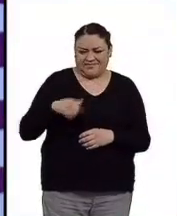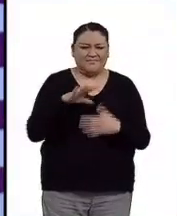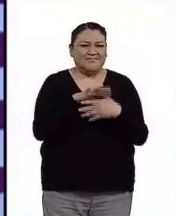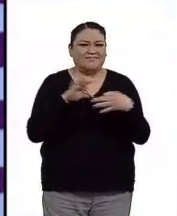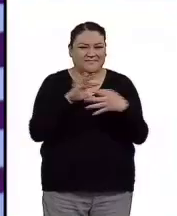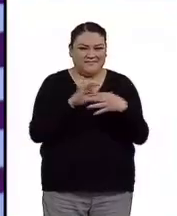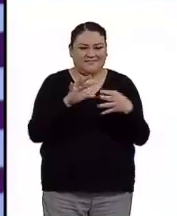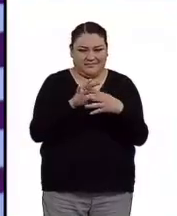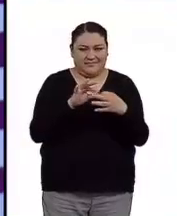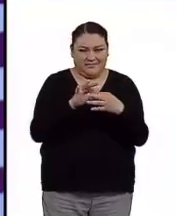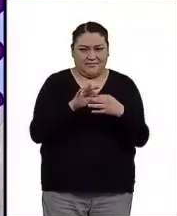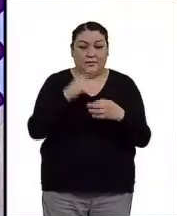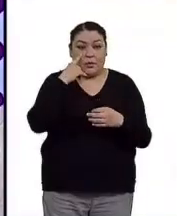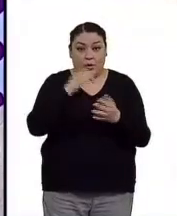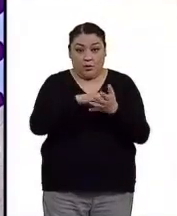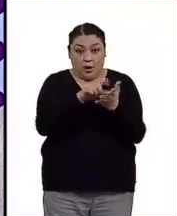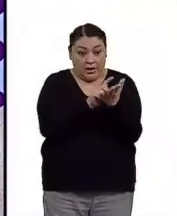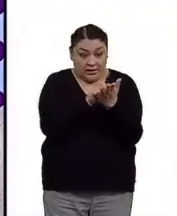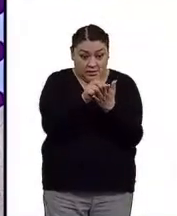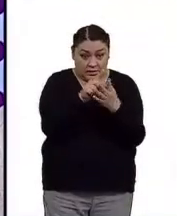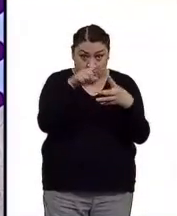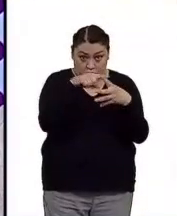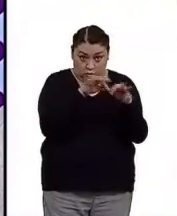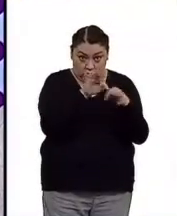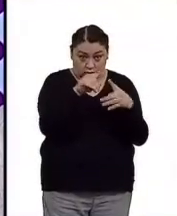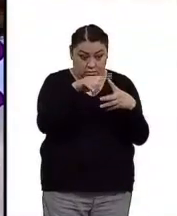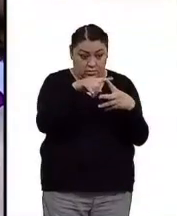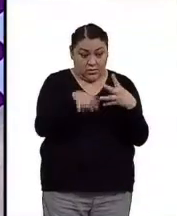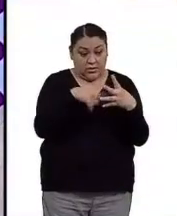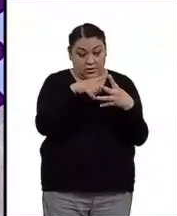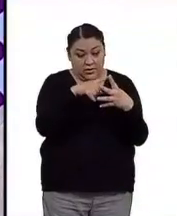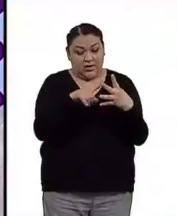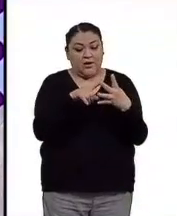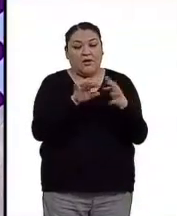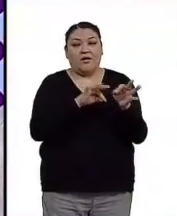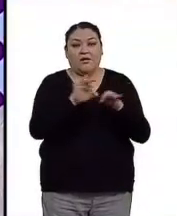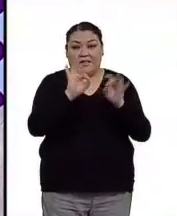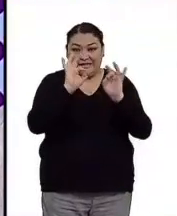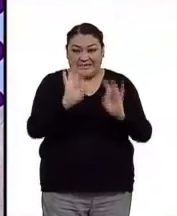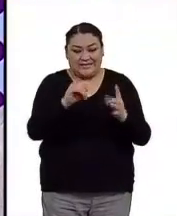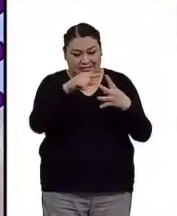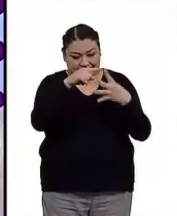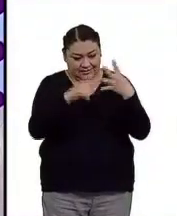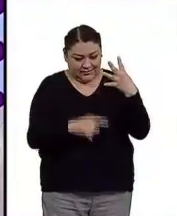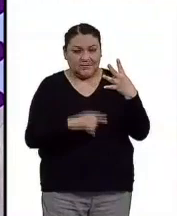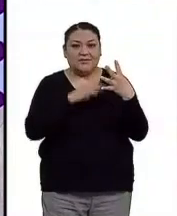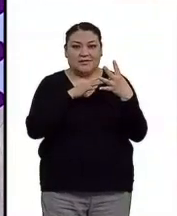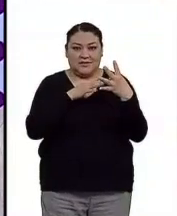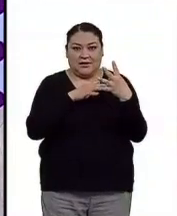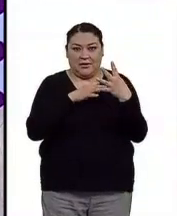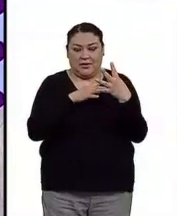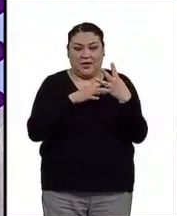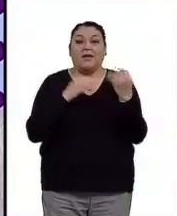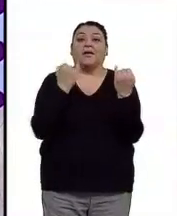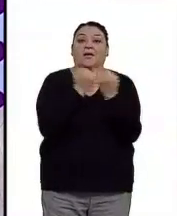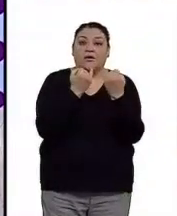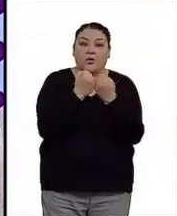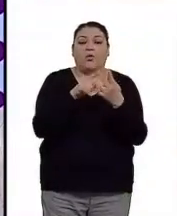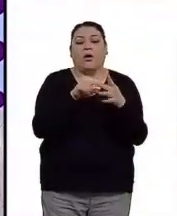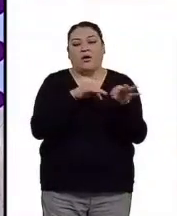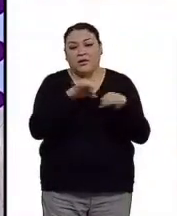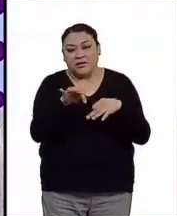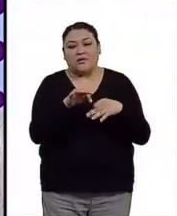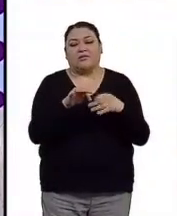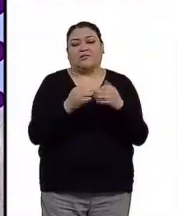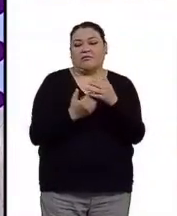¿no? O sea, no solamente se viola el derecho al trabajo, ¿no? De acceso al trabajo digno, que tiene una serie de consideraciones, salario,